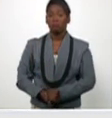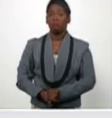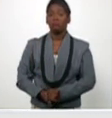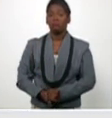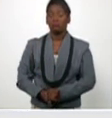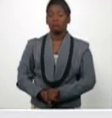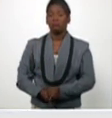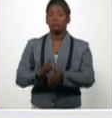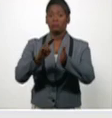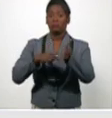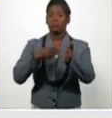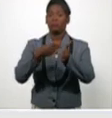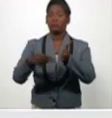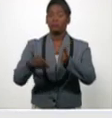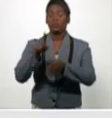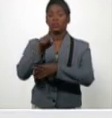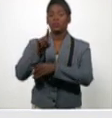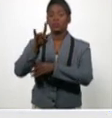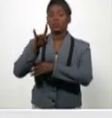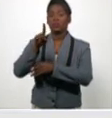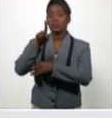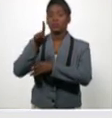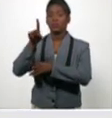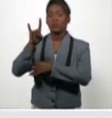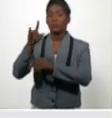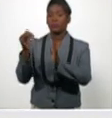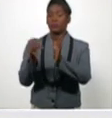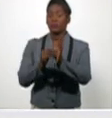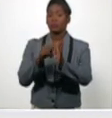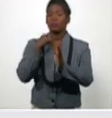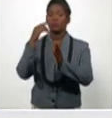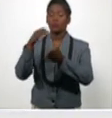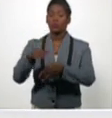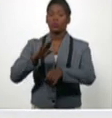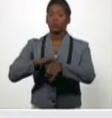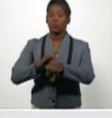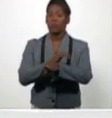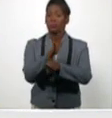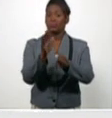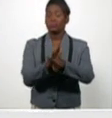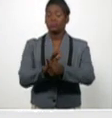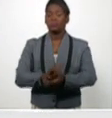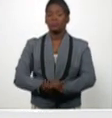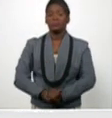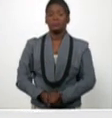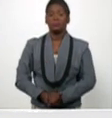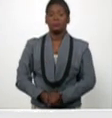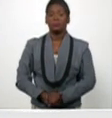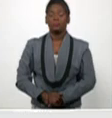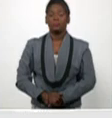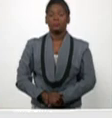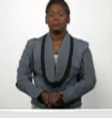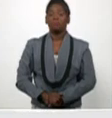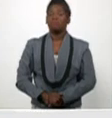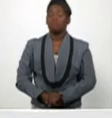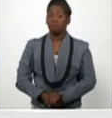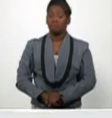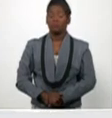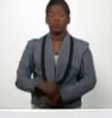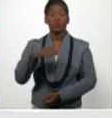más de 119.000 fallecidos como consecuencia de la enfermedad. Se darán cuenta que aunque Rusia